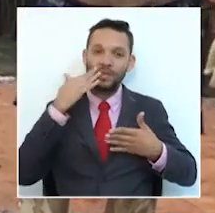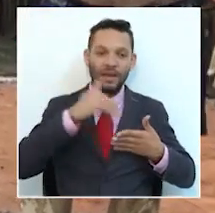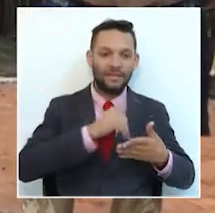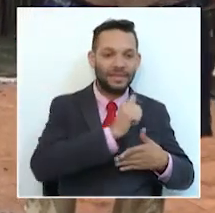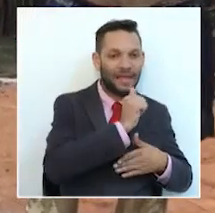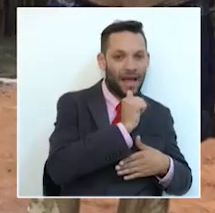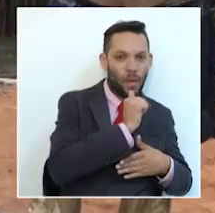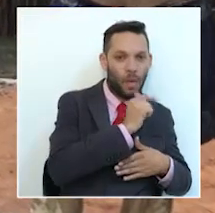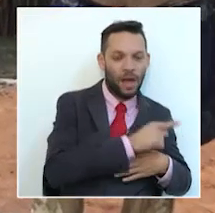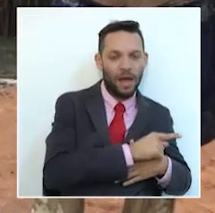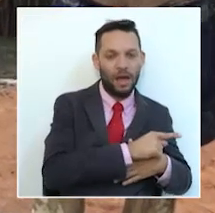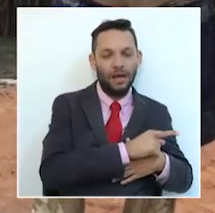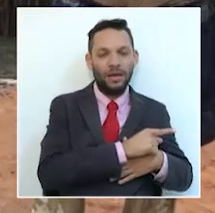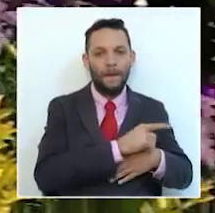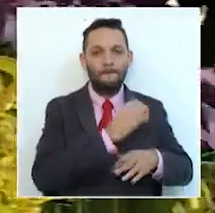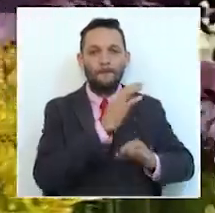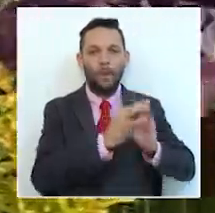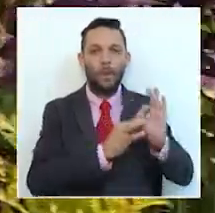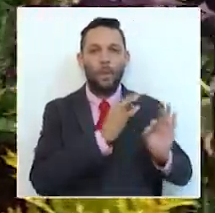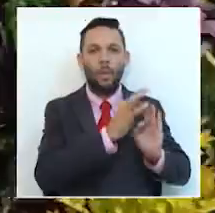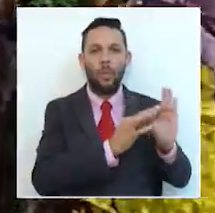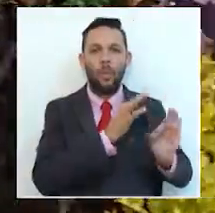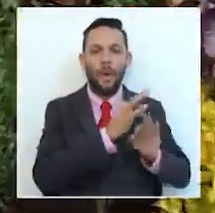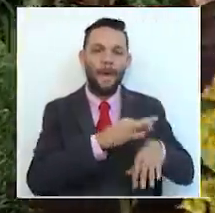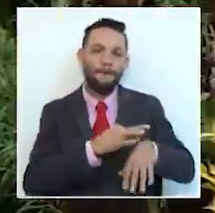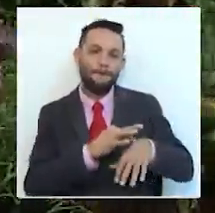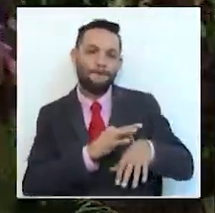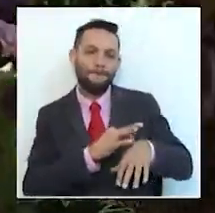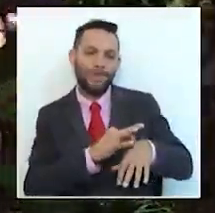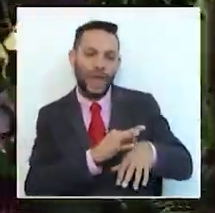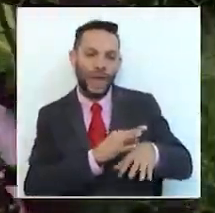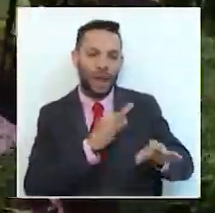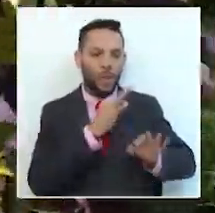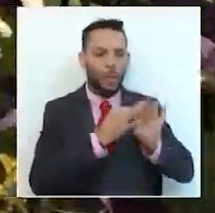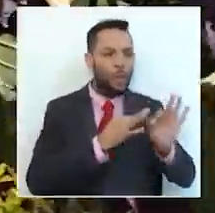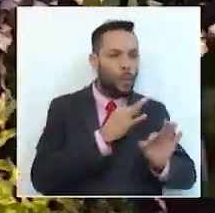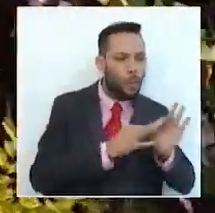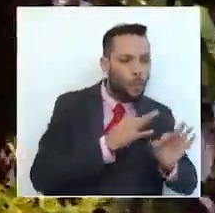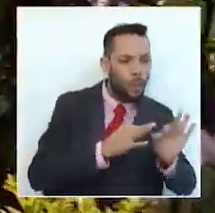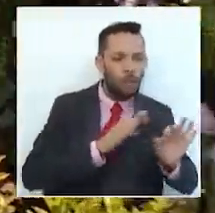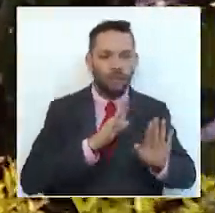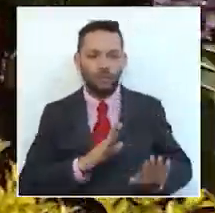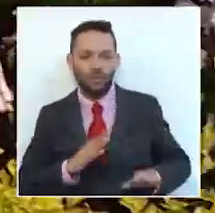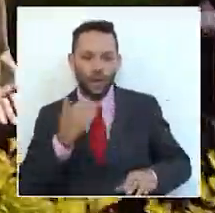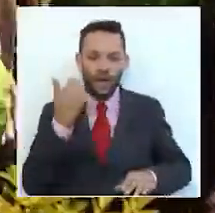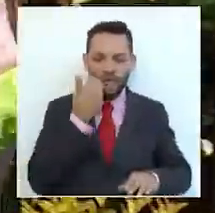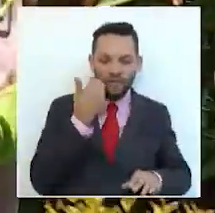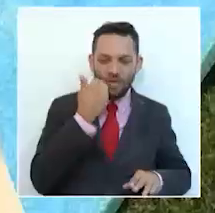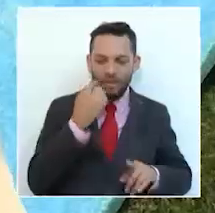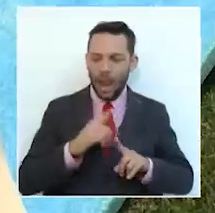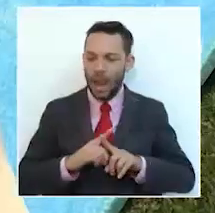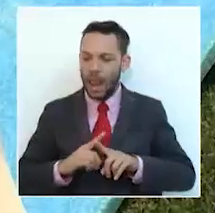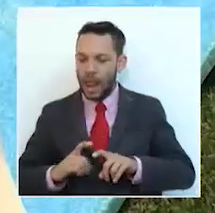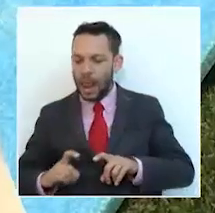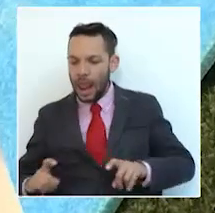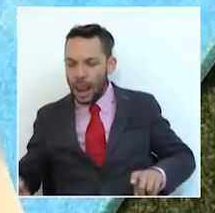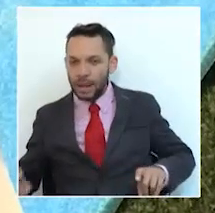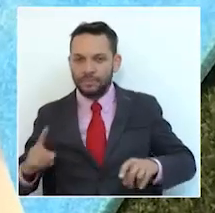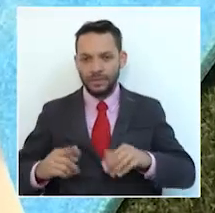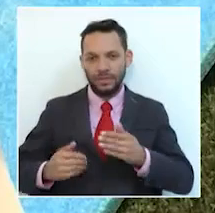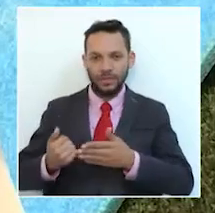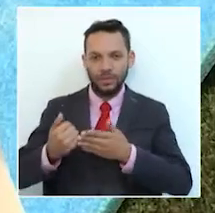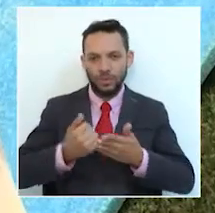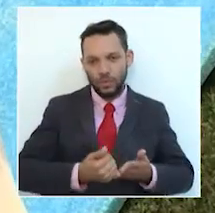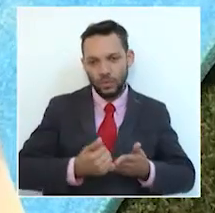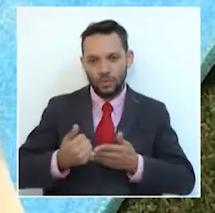protegía en la piel de muchas enfermedades y viene de muy antiguo hoy en día